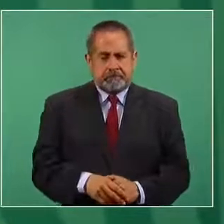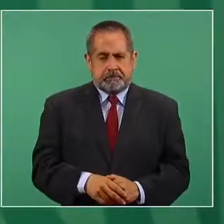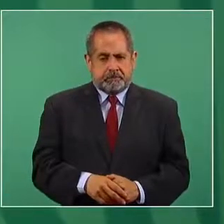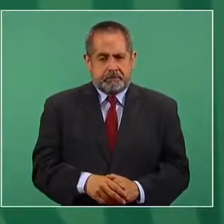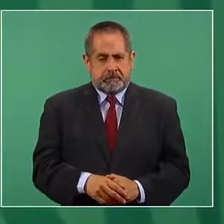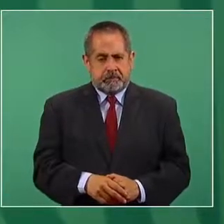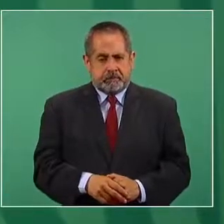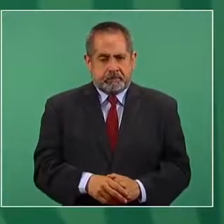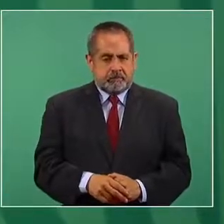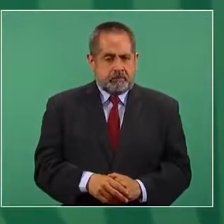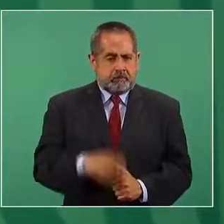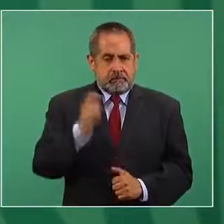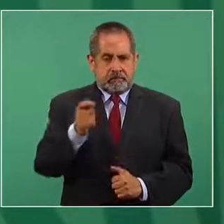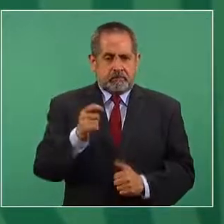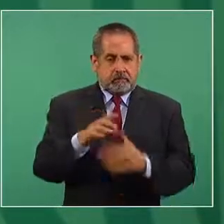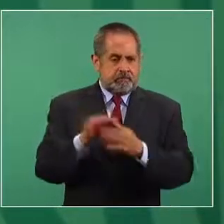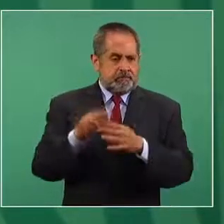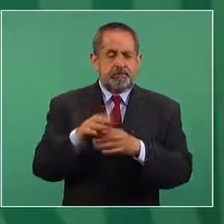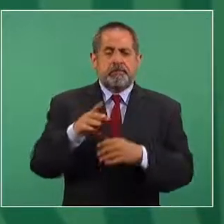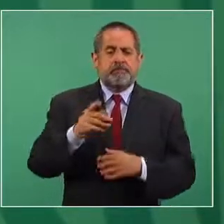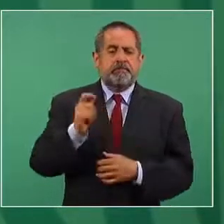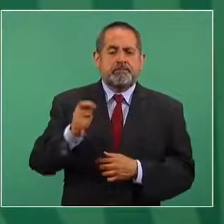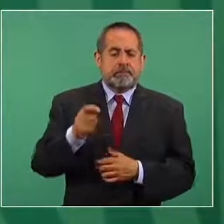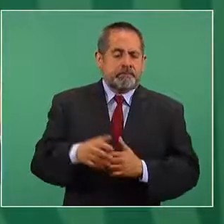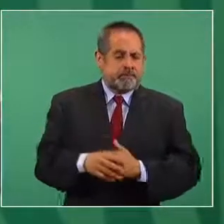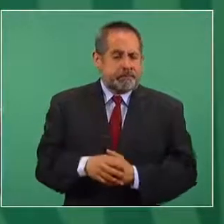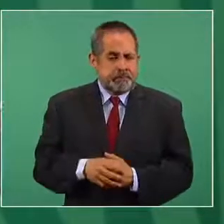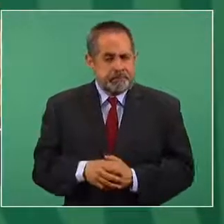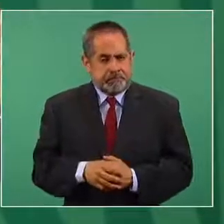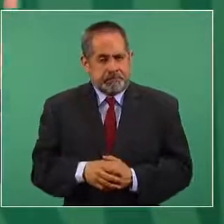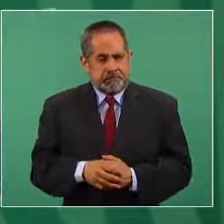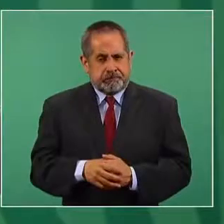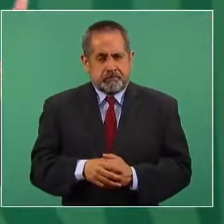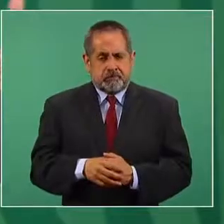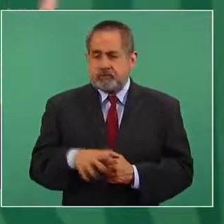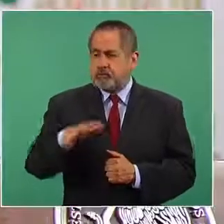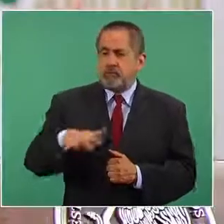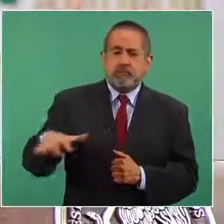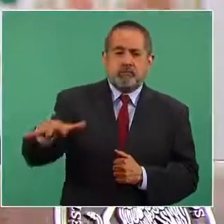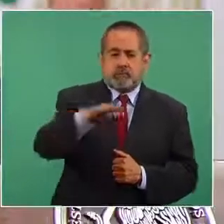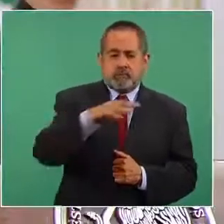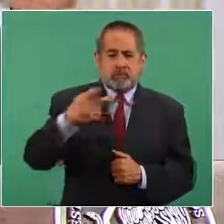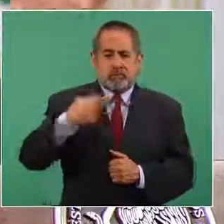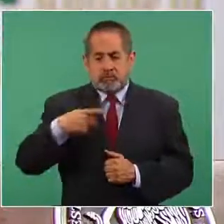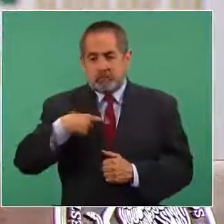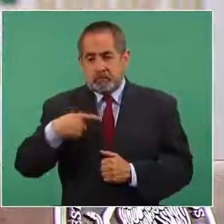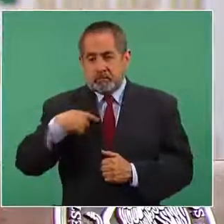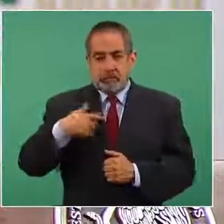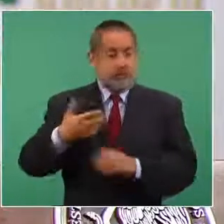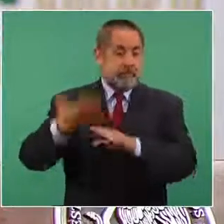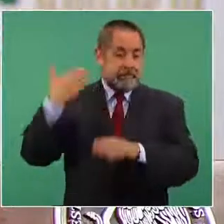Entonces, una sociedad donde lo material se elevó